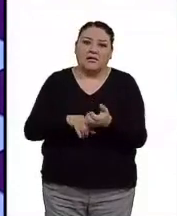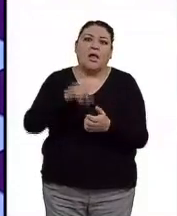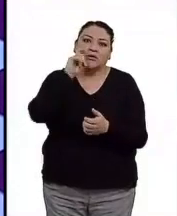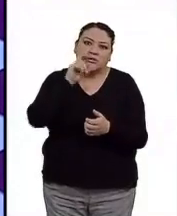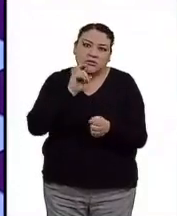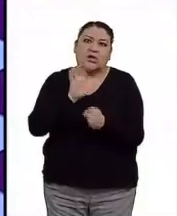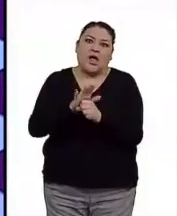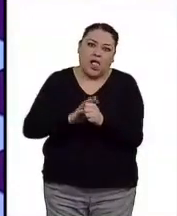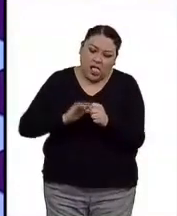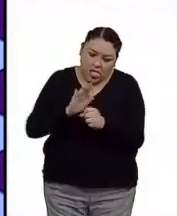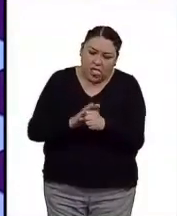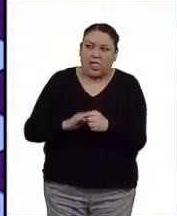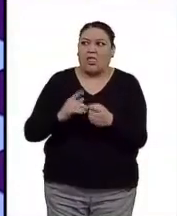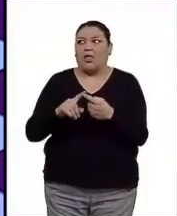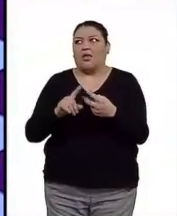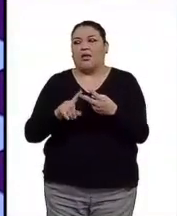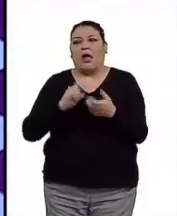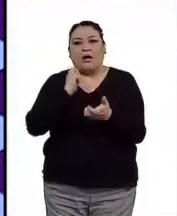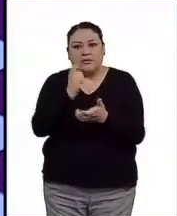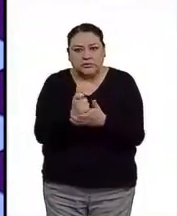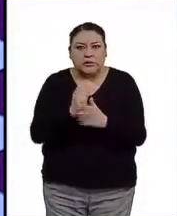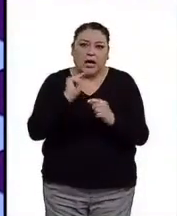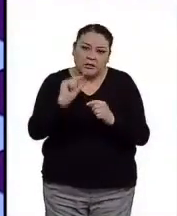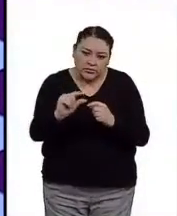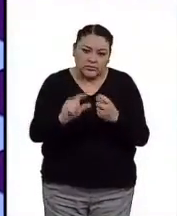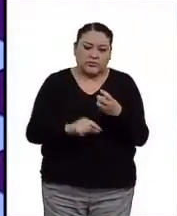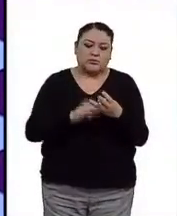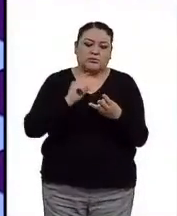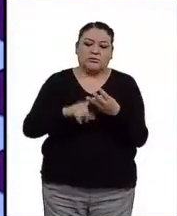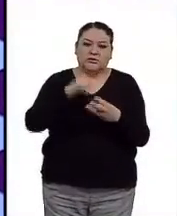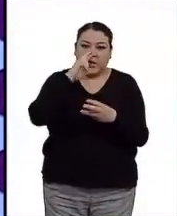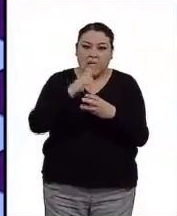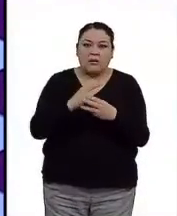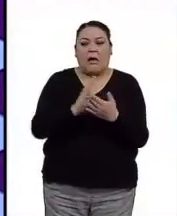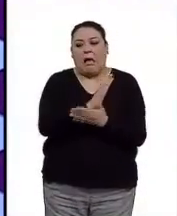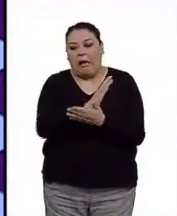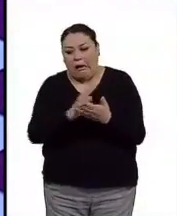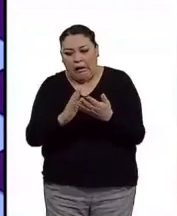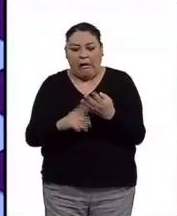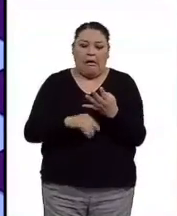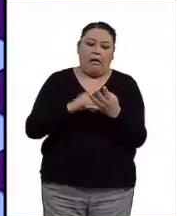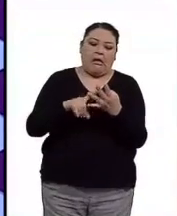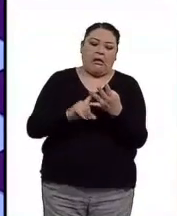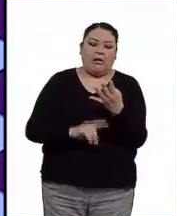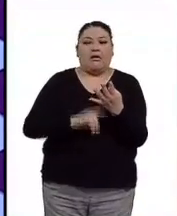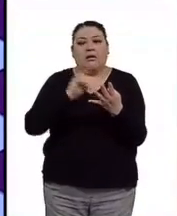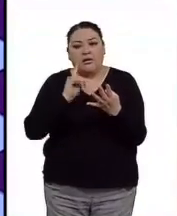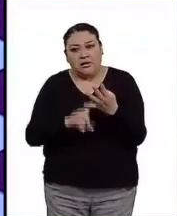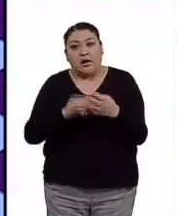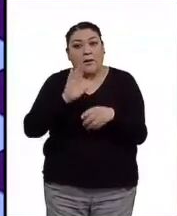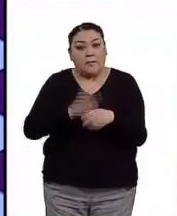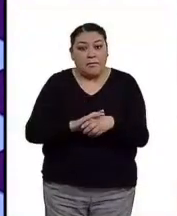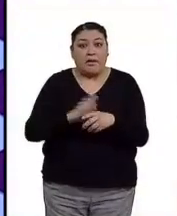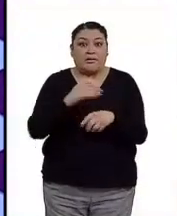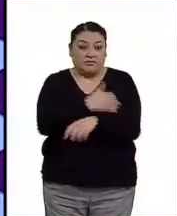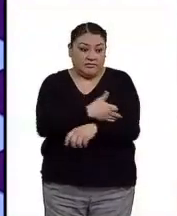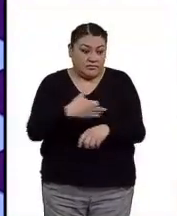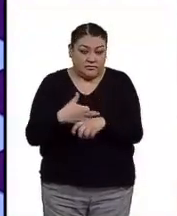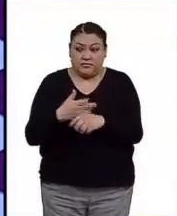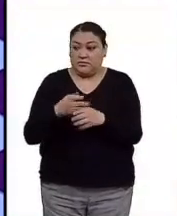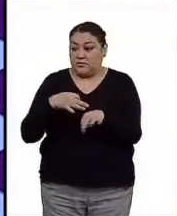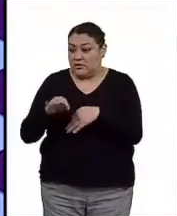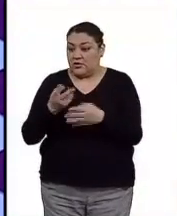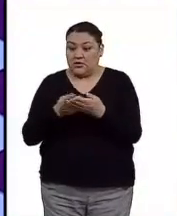sexual, desigualdad salarial, segregación en las ocupaciones, una mayor dificultad para conciliar la vida laboral con la vida